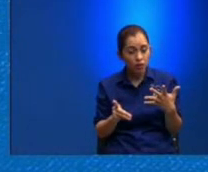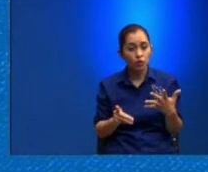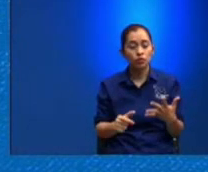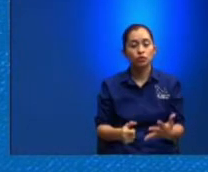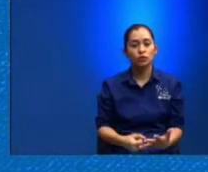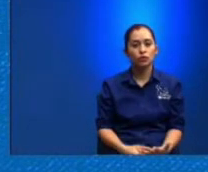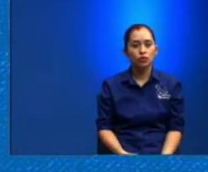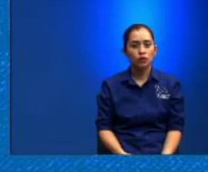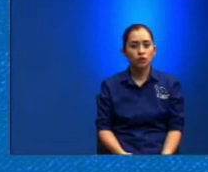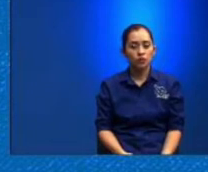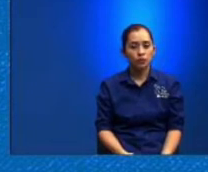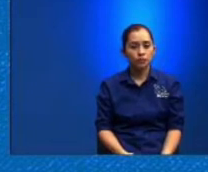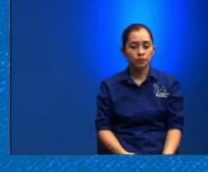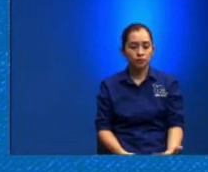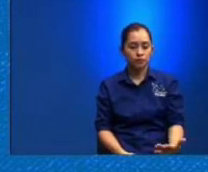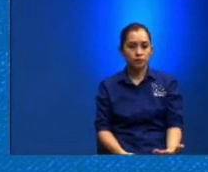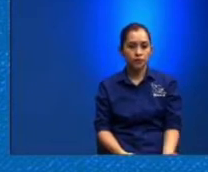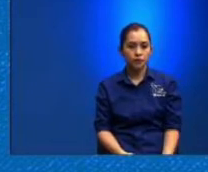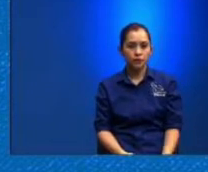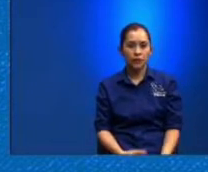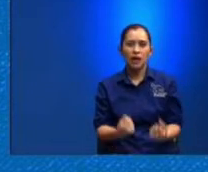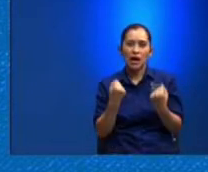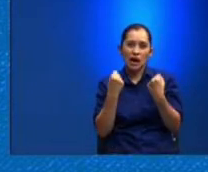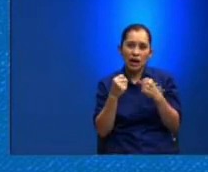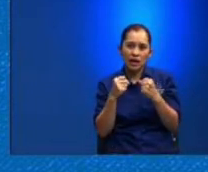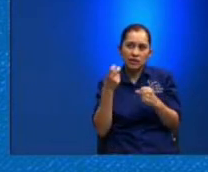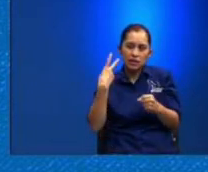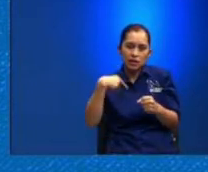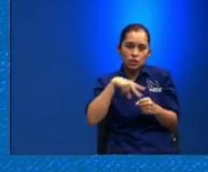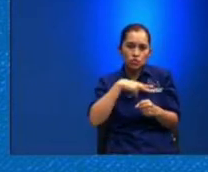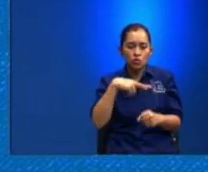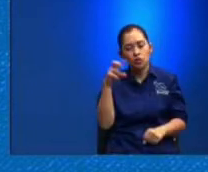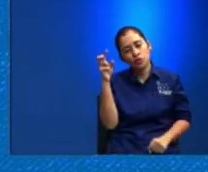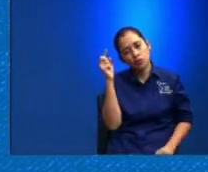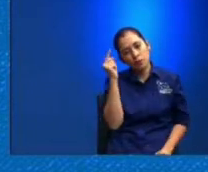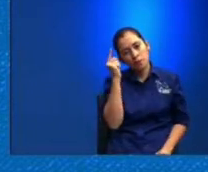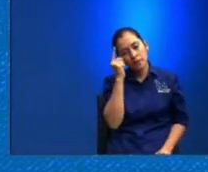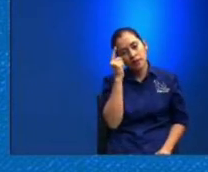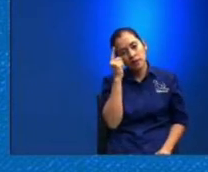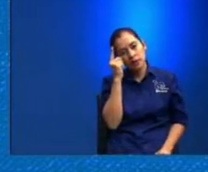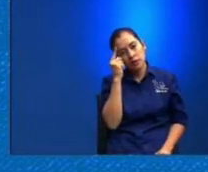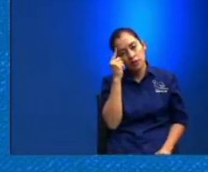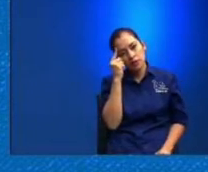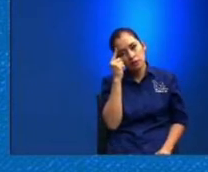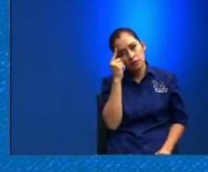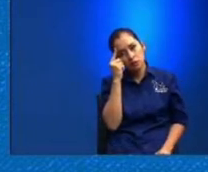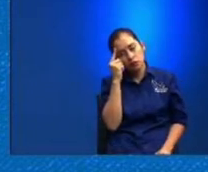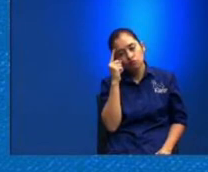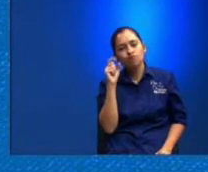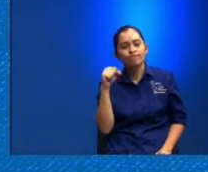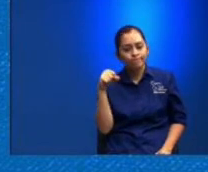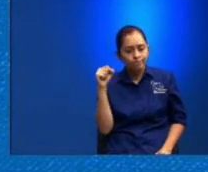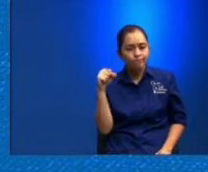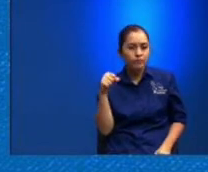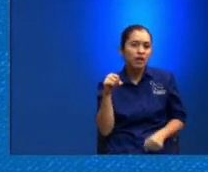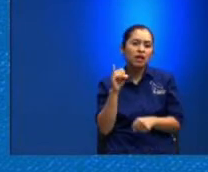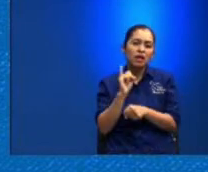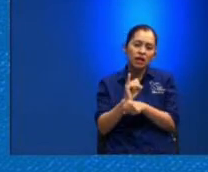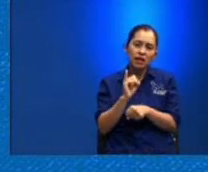que hace que nosotros pensemos averigüemos verdad le dicen si iglesia es una congregación